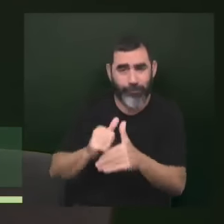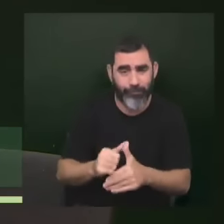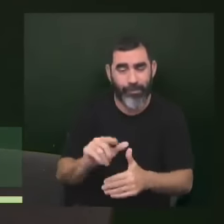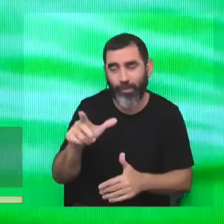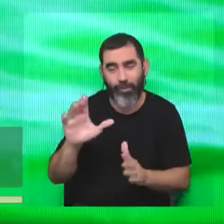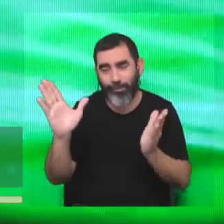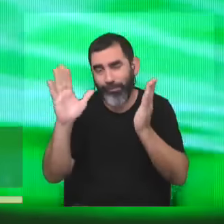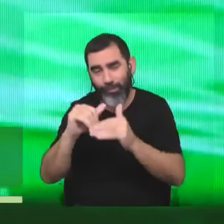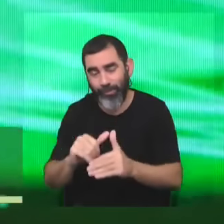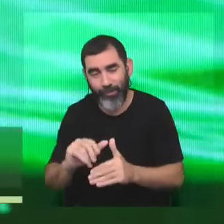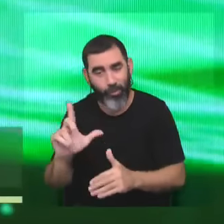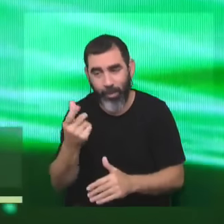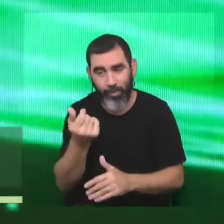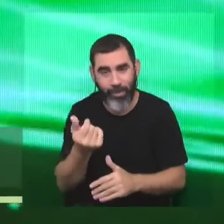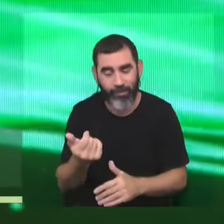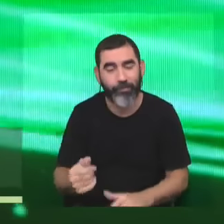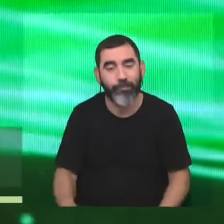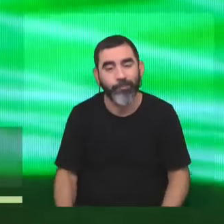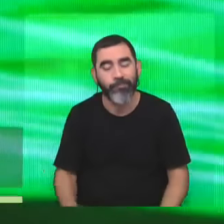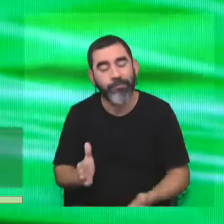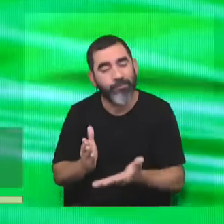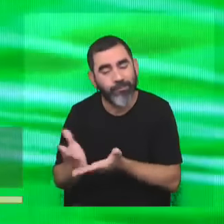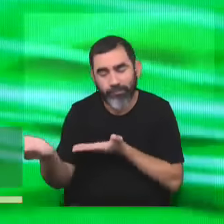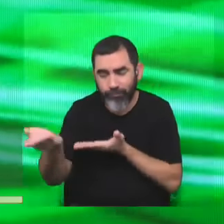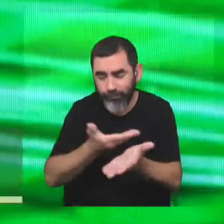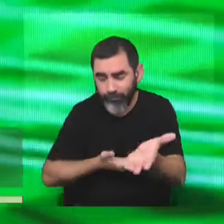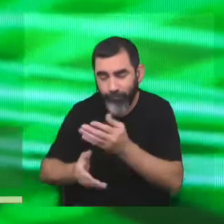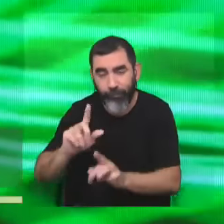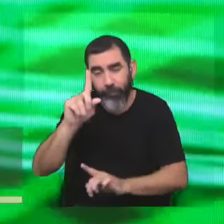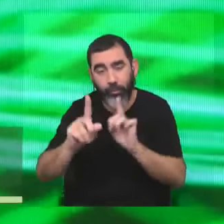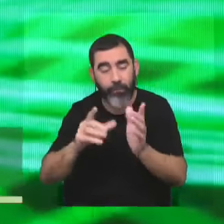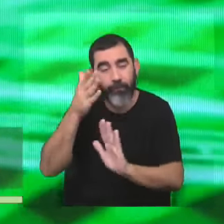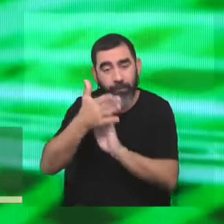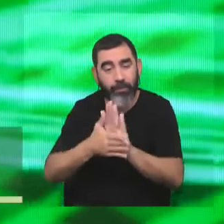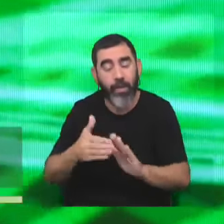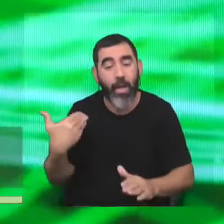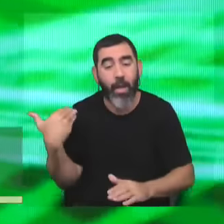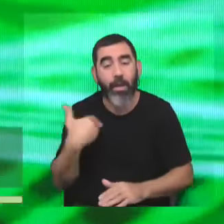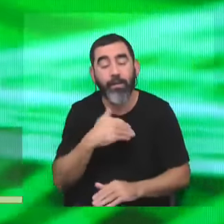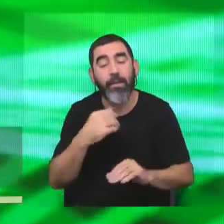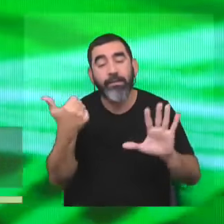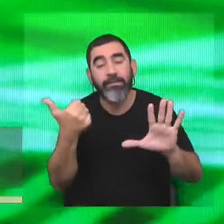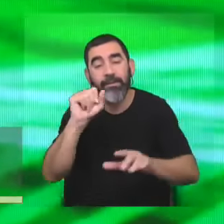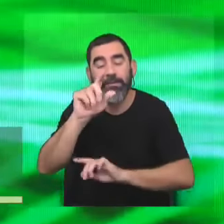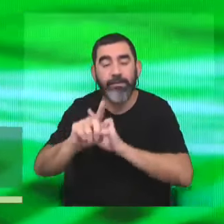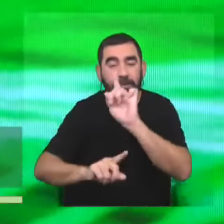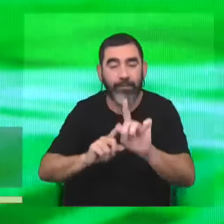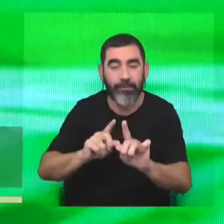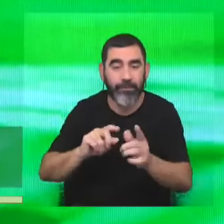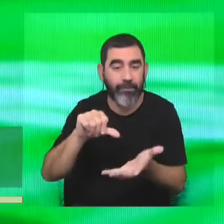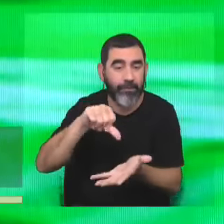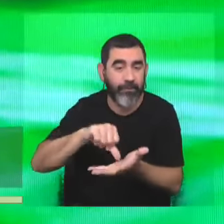supuesto Siempre estamos intercambiando con universidades propias del país Argentina tiene 60 universidades nacionales Así que